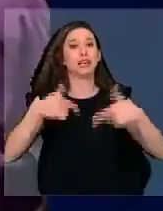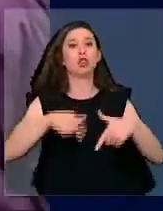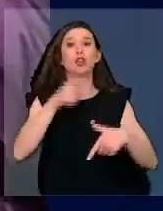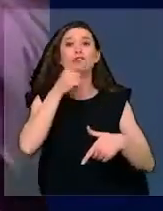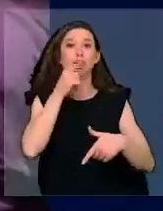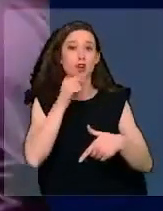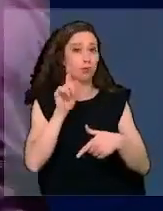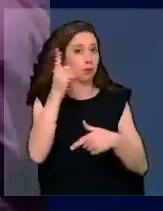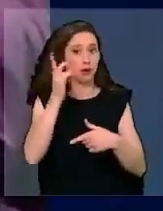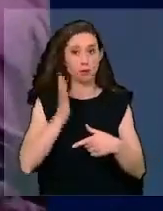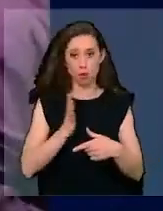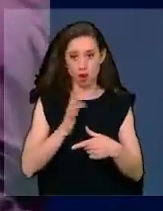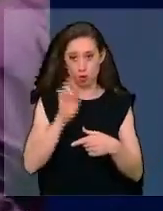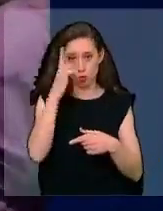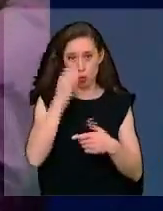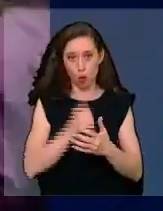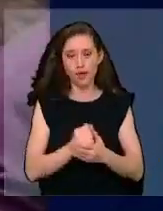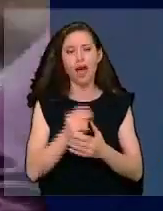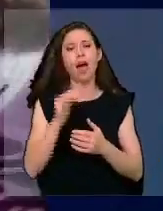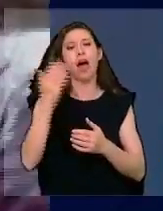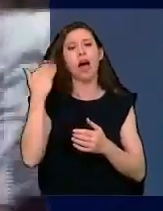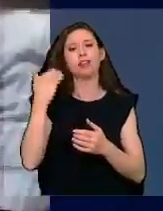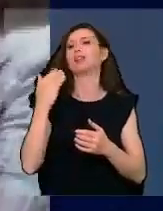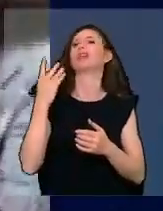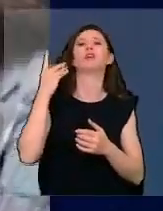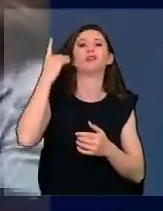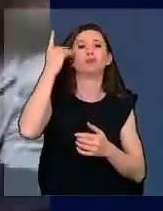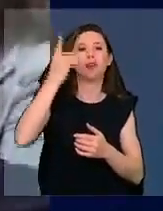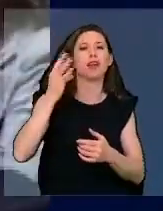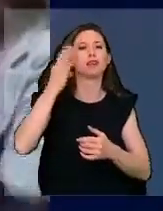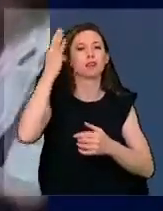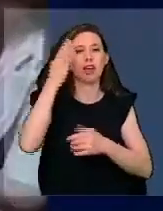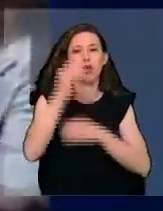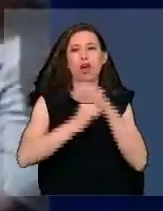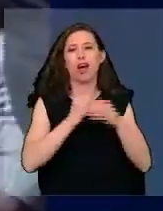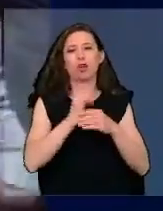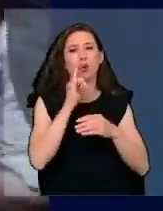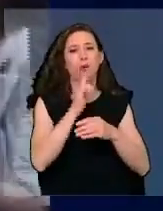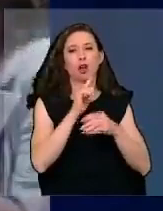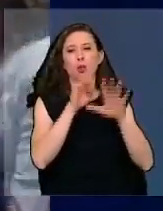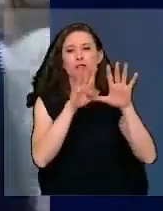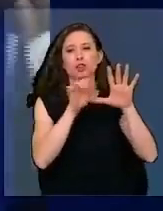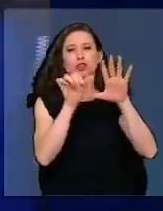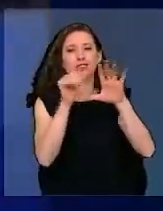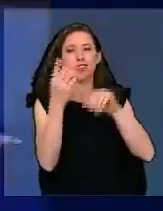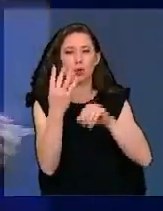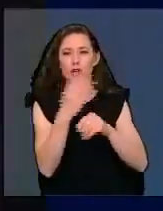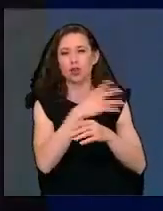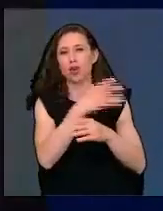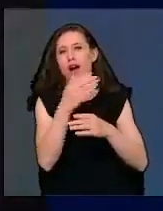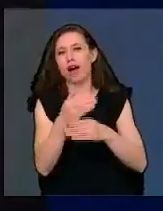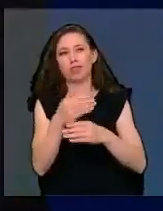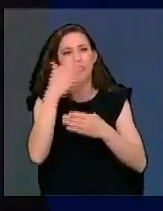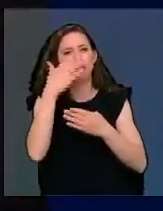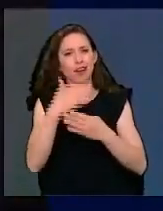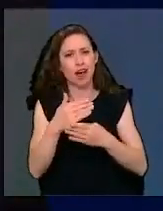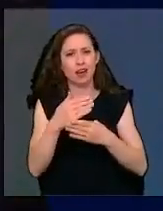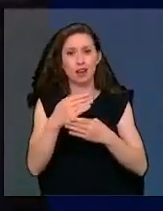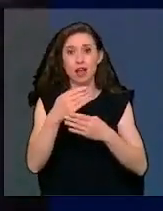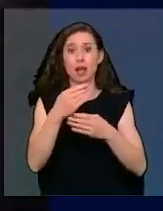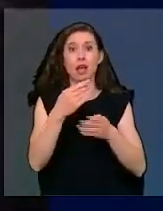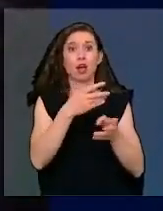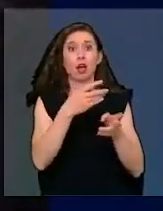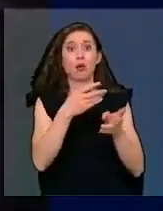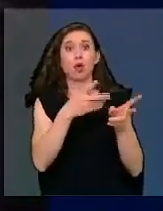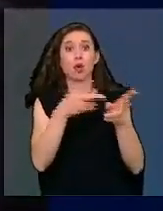del interior había sido legisladora desde 1994 hasta su retiro al final de la legislatura pasada